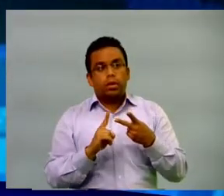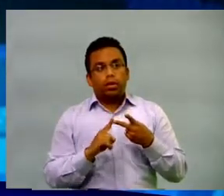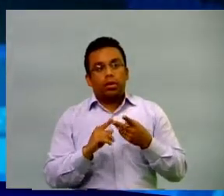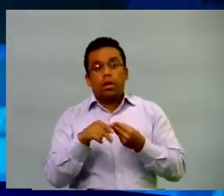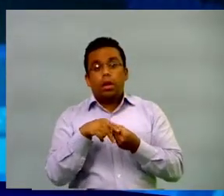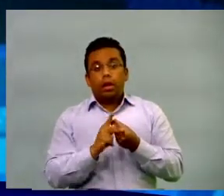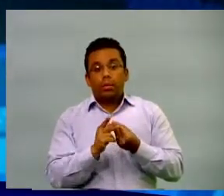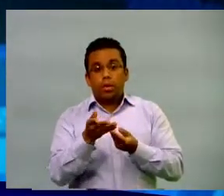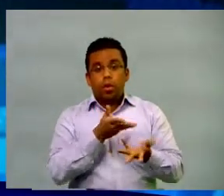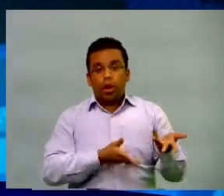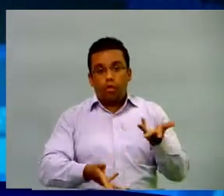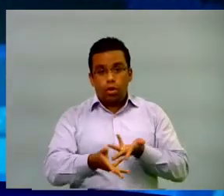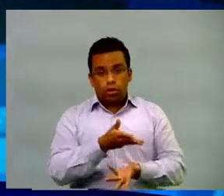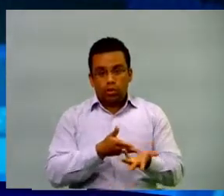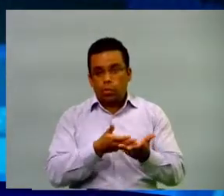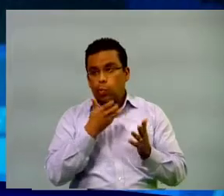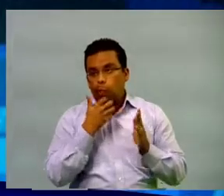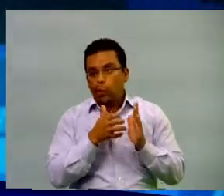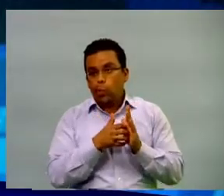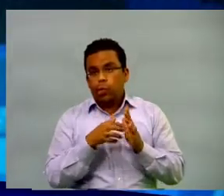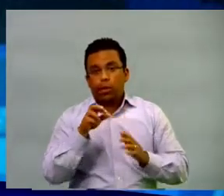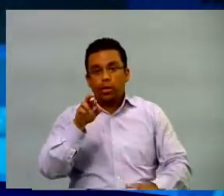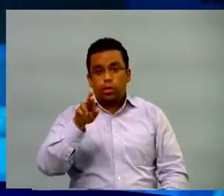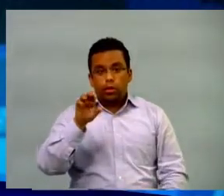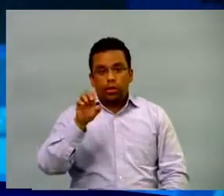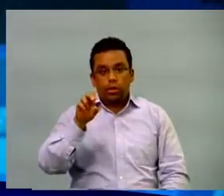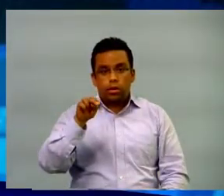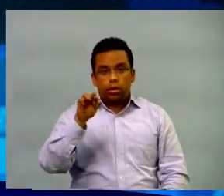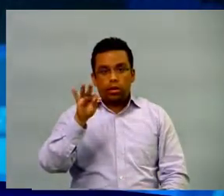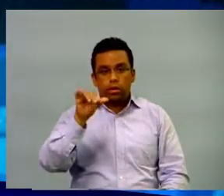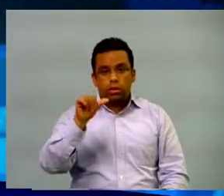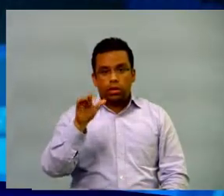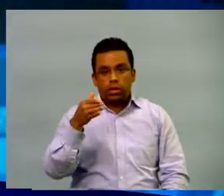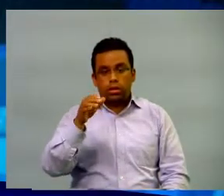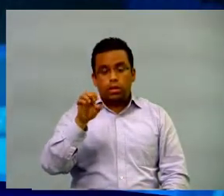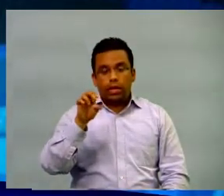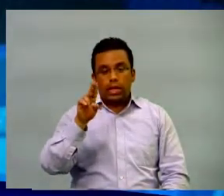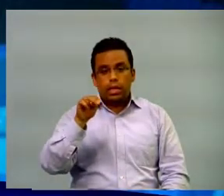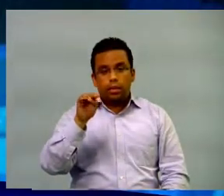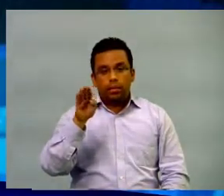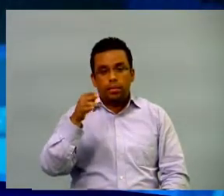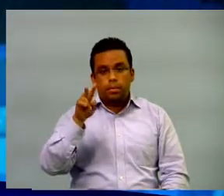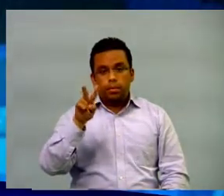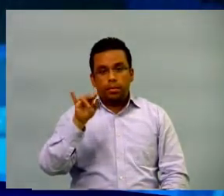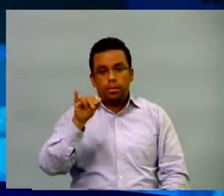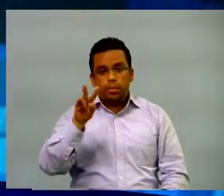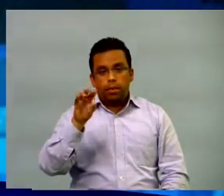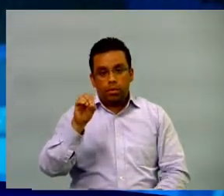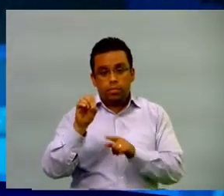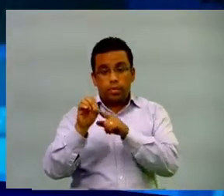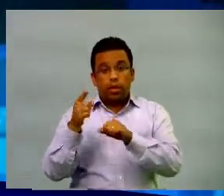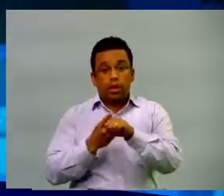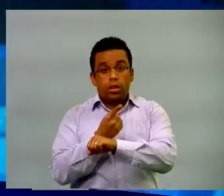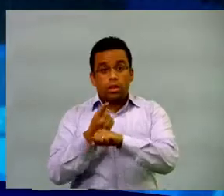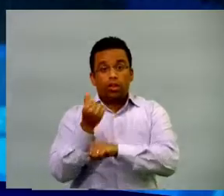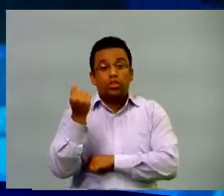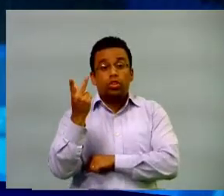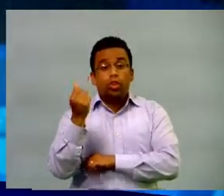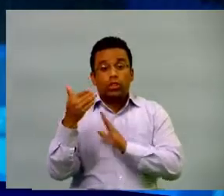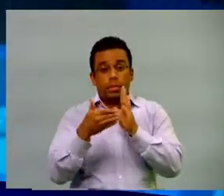herramientas de colaboración, como el Renata en Vivo, que es el servicio que transmite más de 12.000 horas de eventos